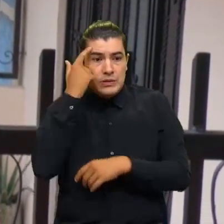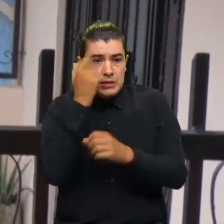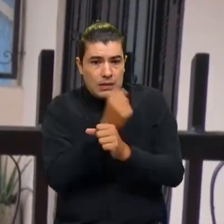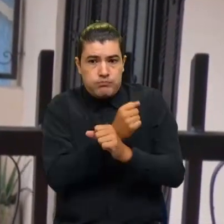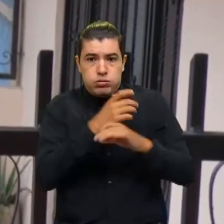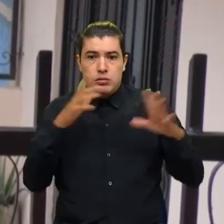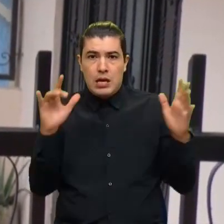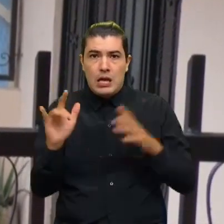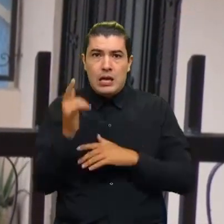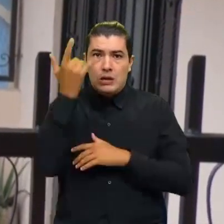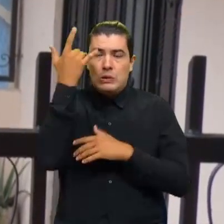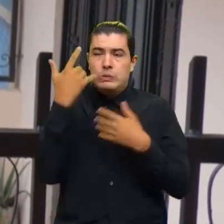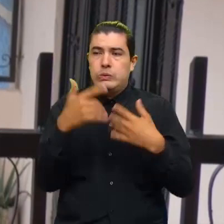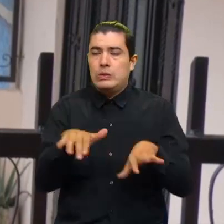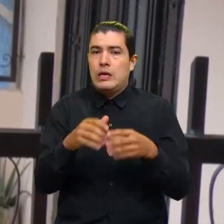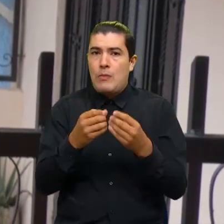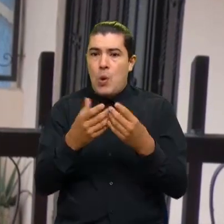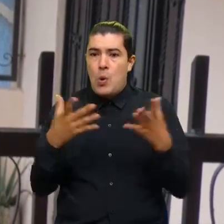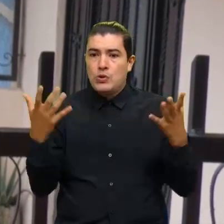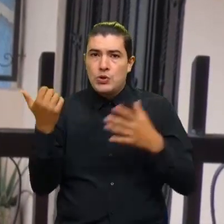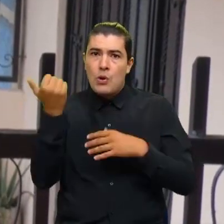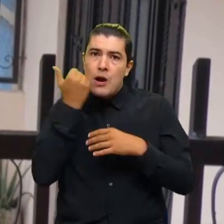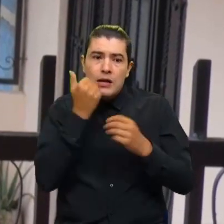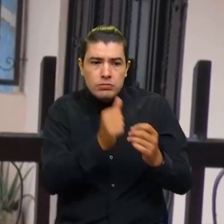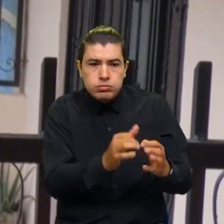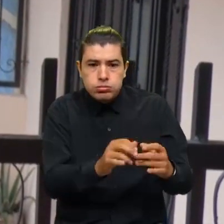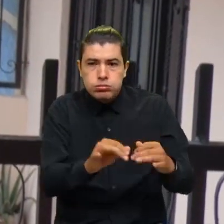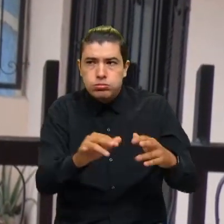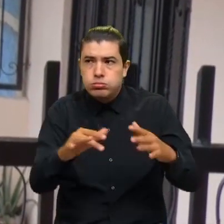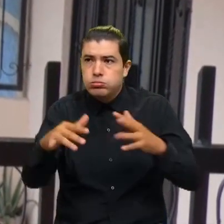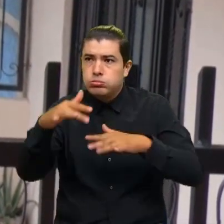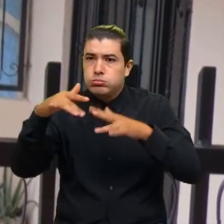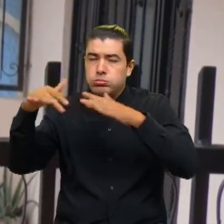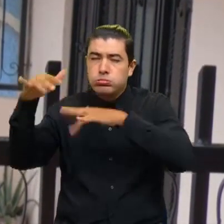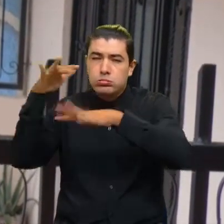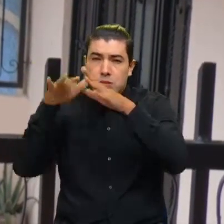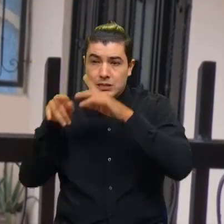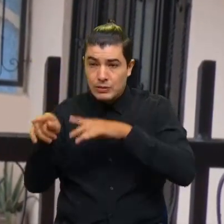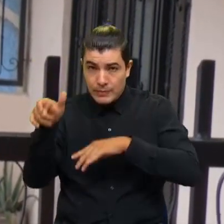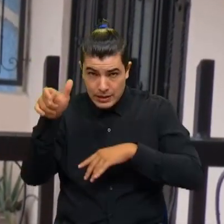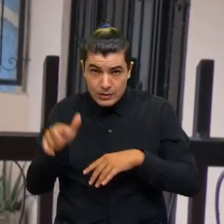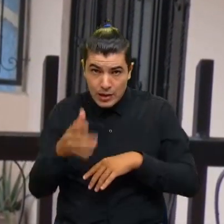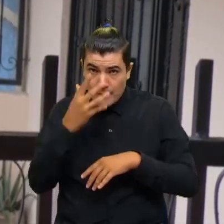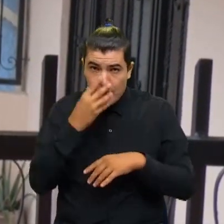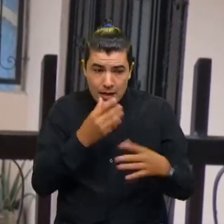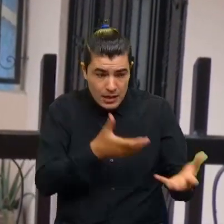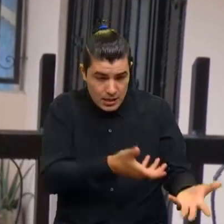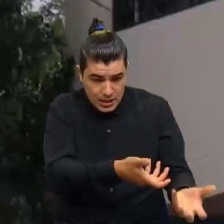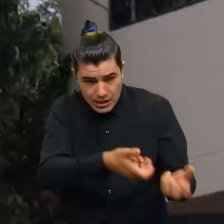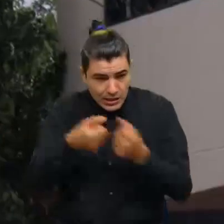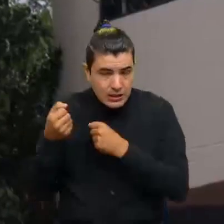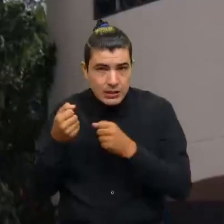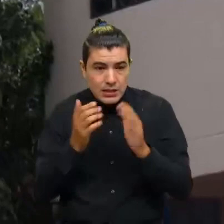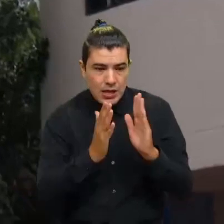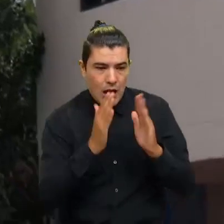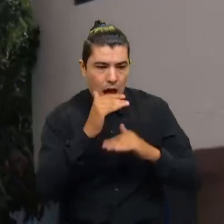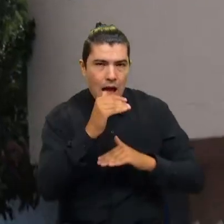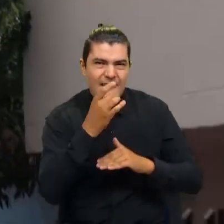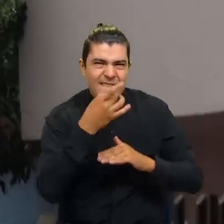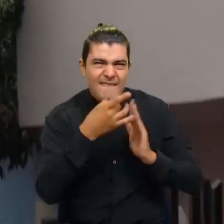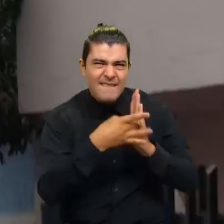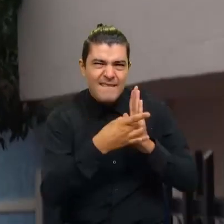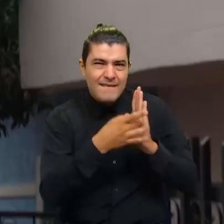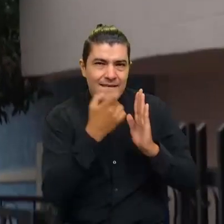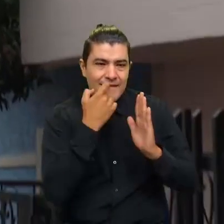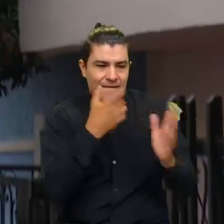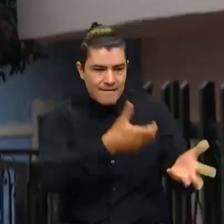fumando. La cantidad de gas que se estaba saliendo en ese momento, porque ese chico arrancó el contador. Un comerciante dio a